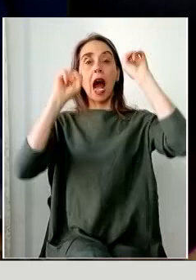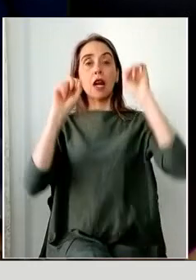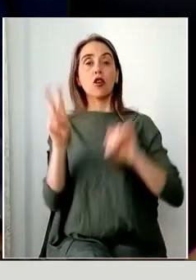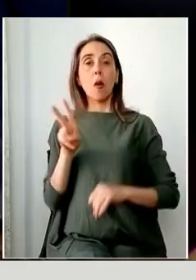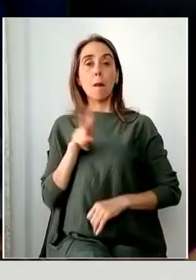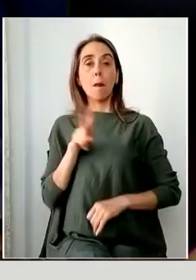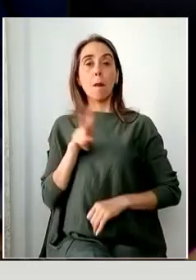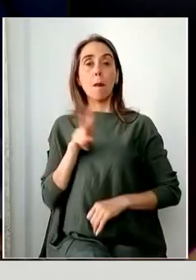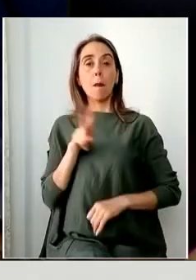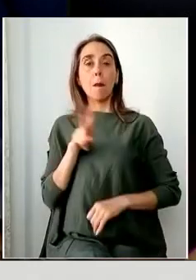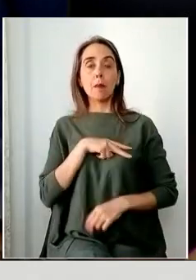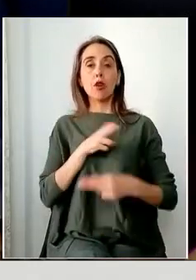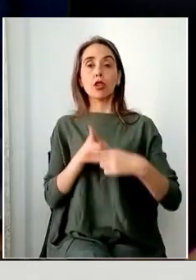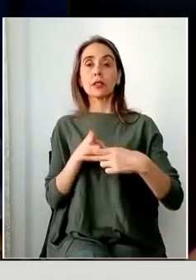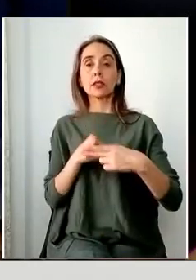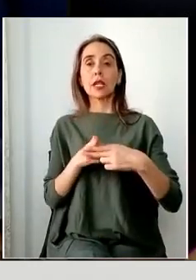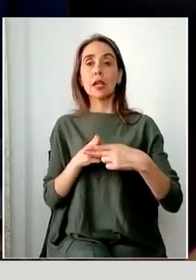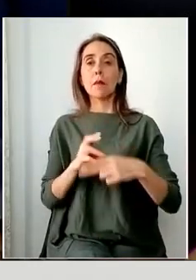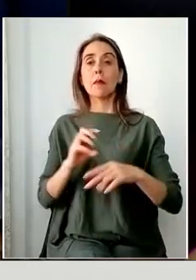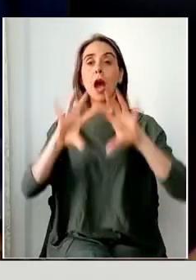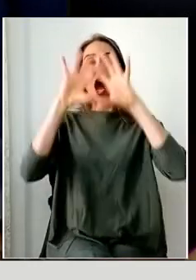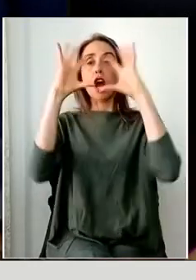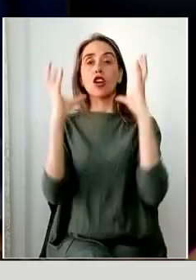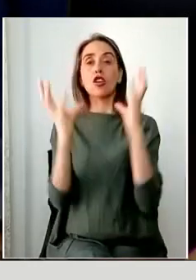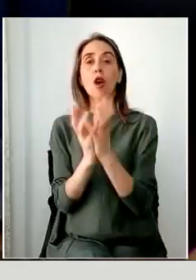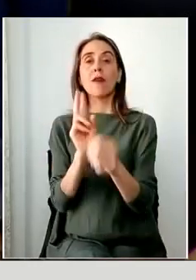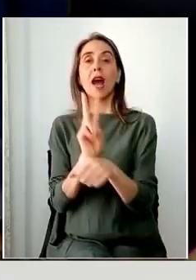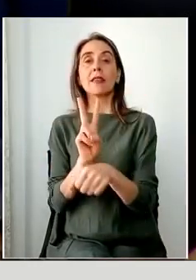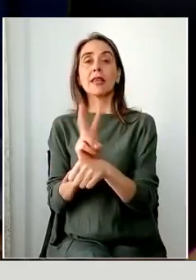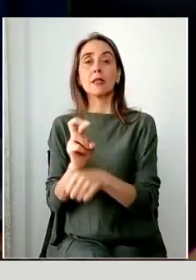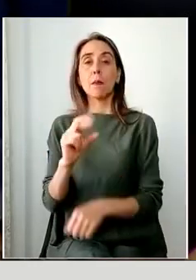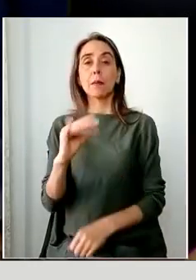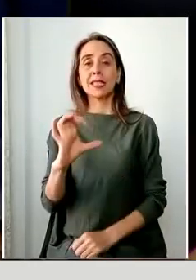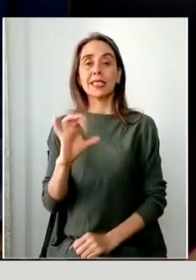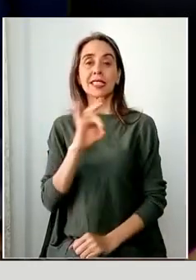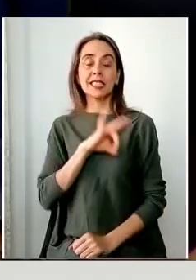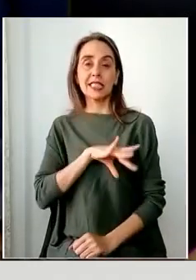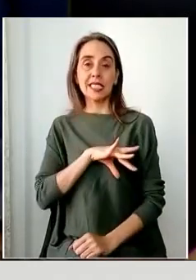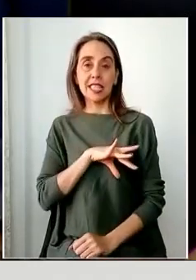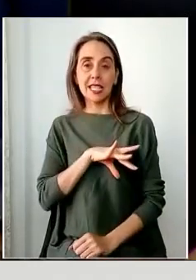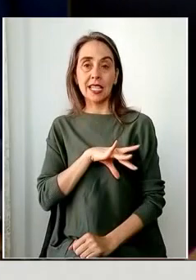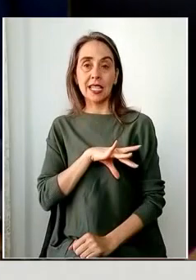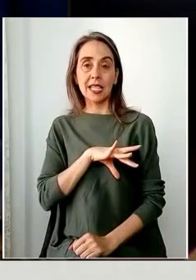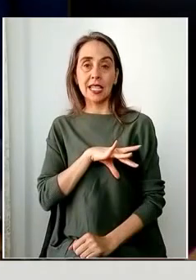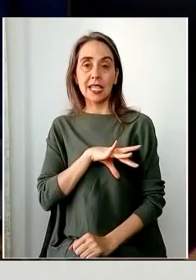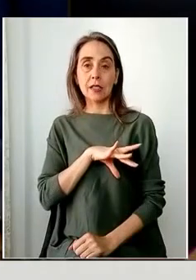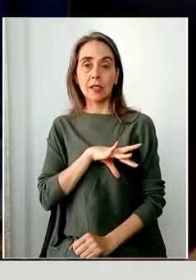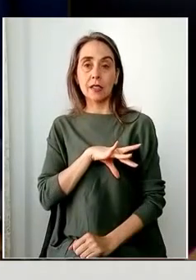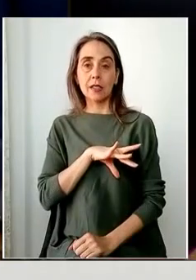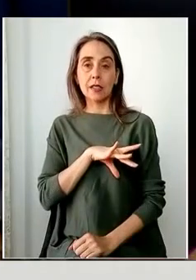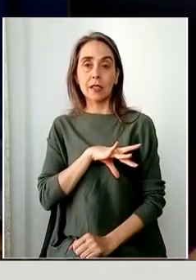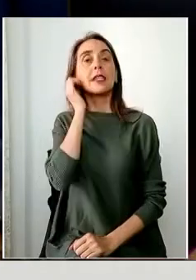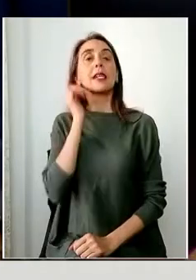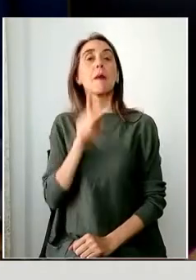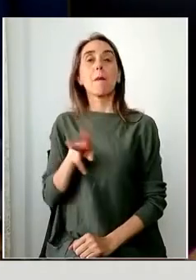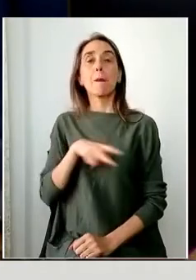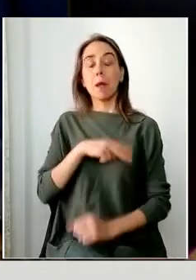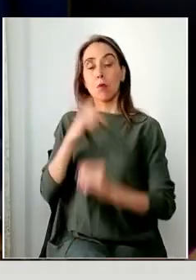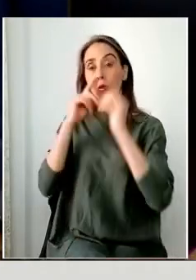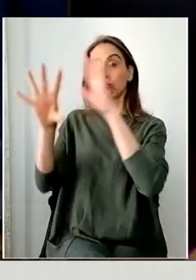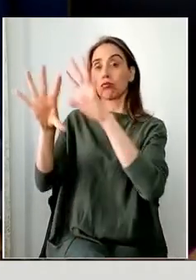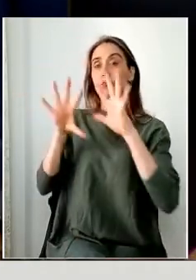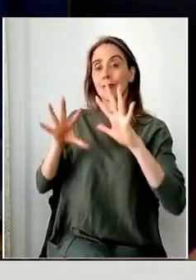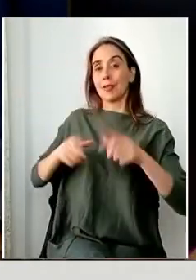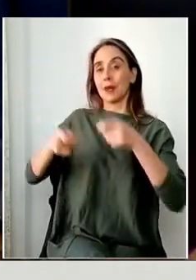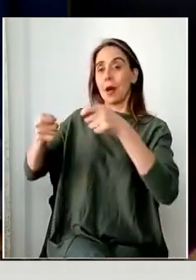se llama el Global Teacher Prize Chile, que en el fondo lo que hace es destacar al mejor